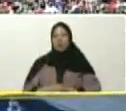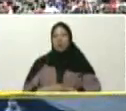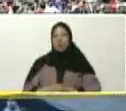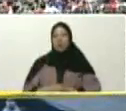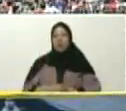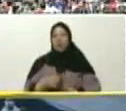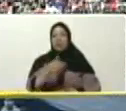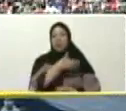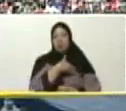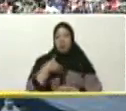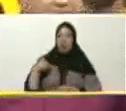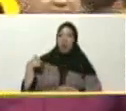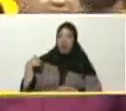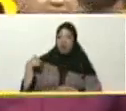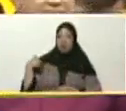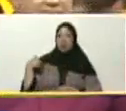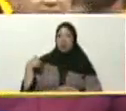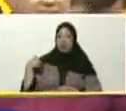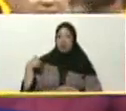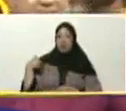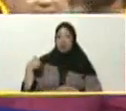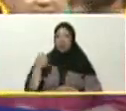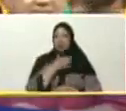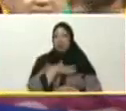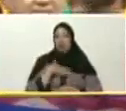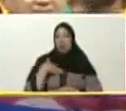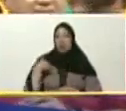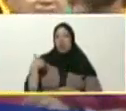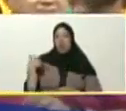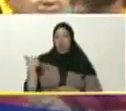si tú quieres, yo quiero.